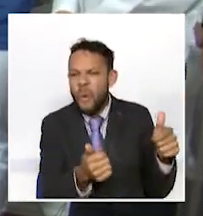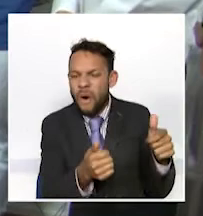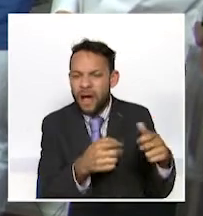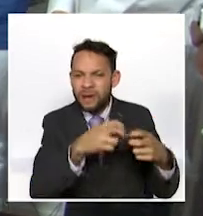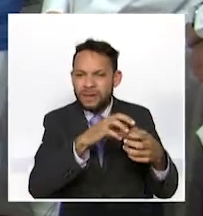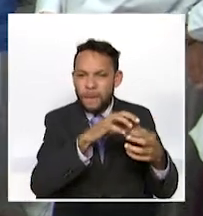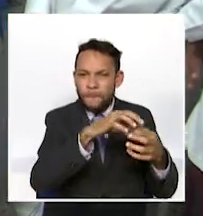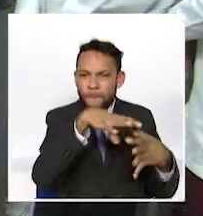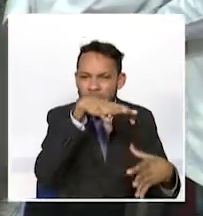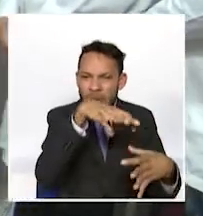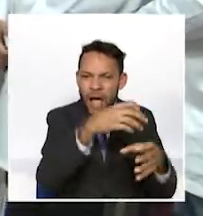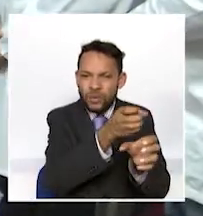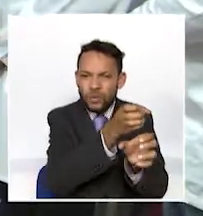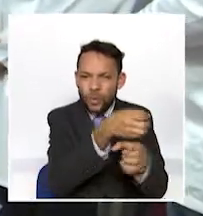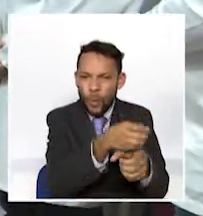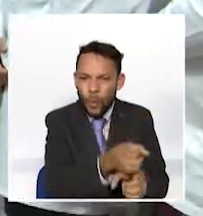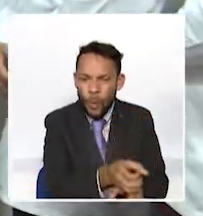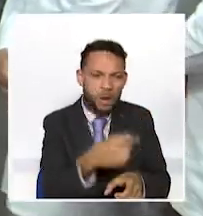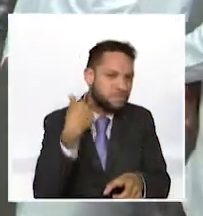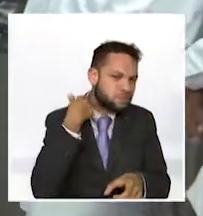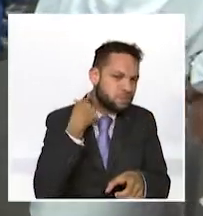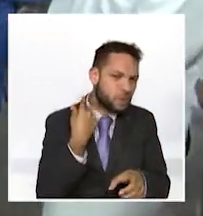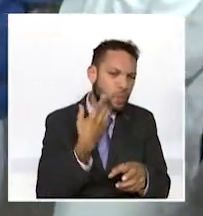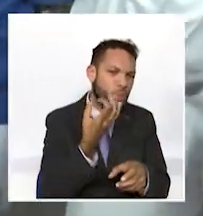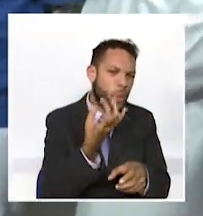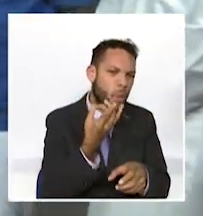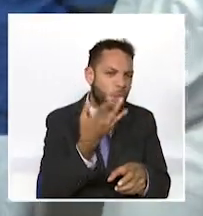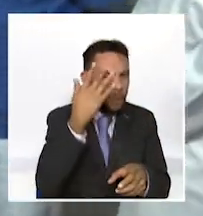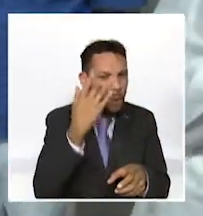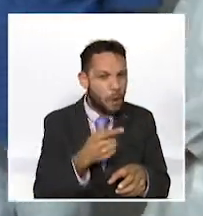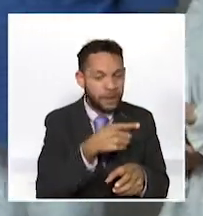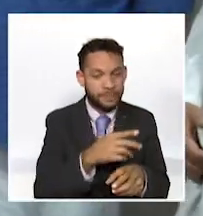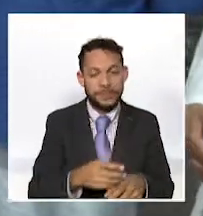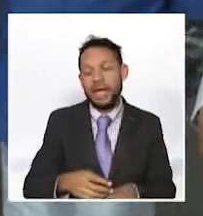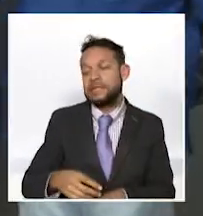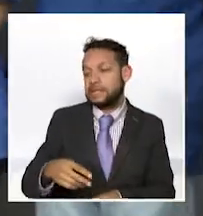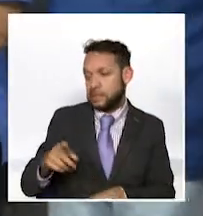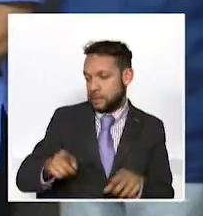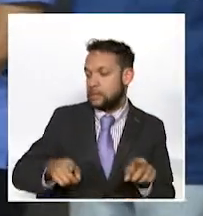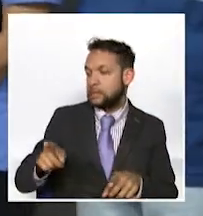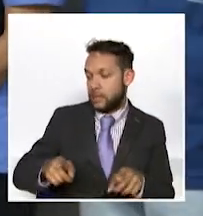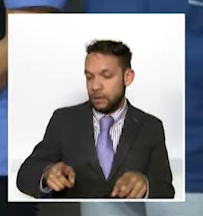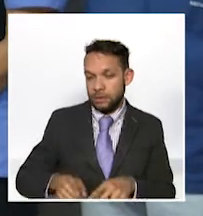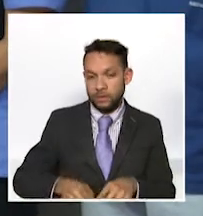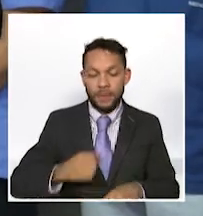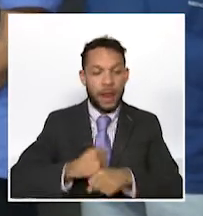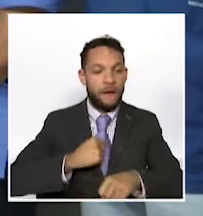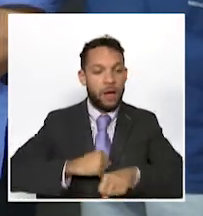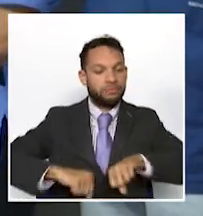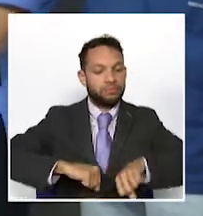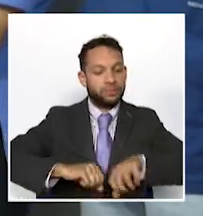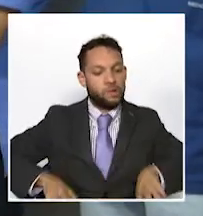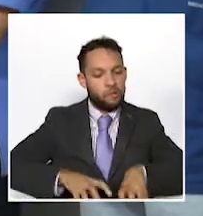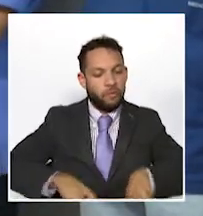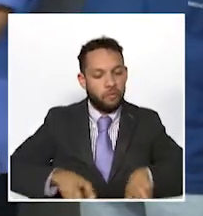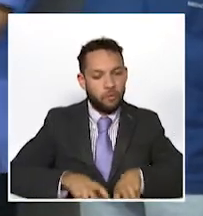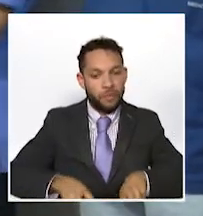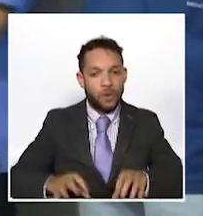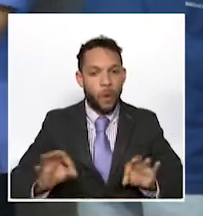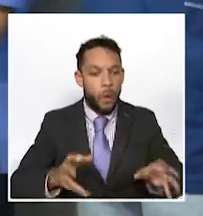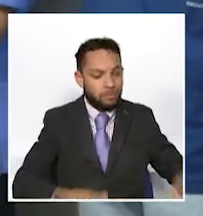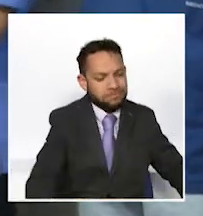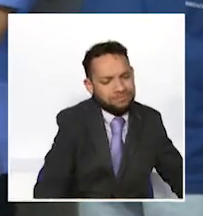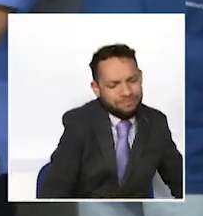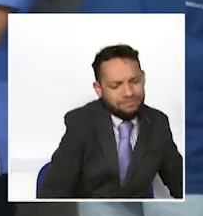una lordosis? Bueno, debido a malas posturas, movimientos inadecuados, fuerzas mal hechas o movimientos